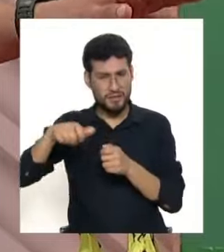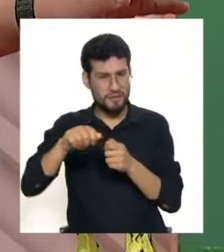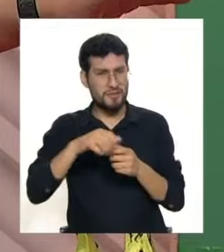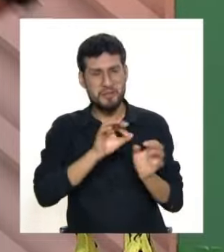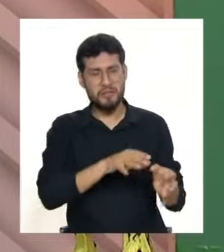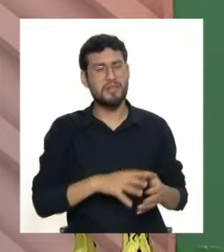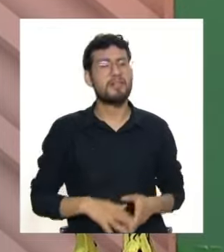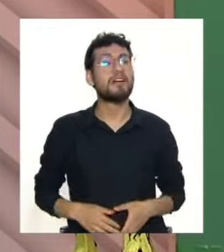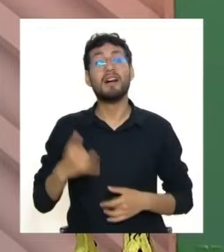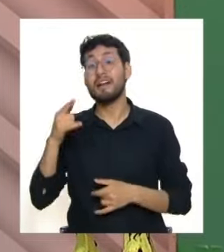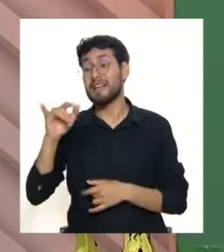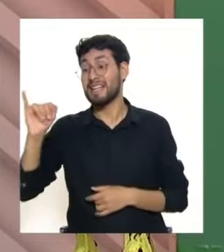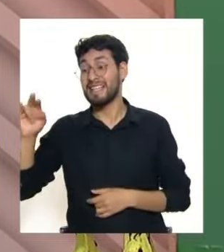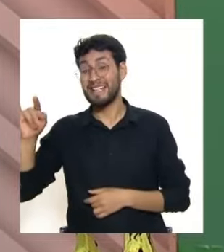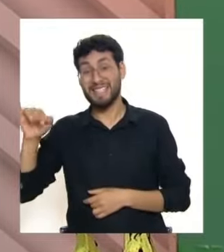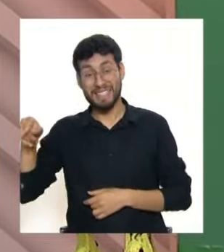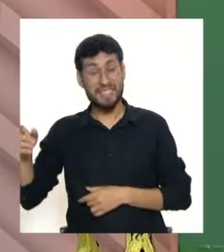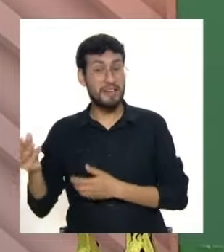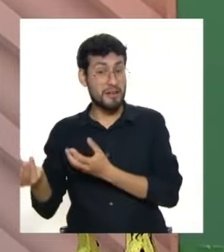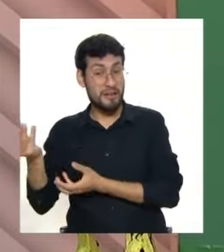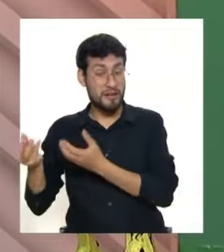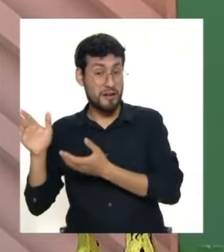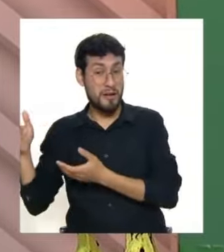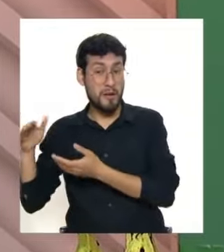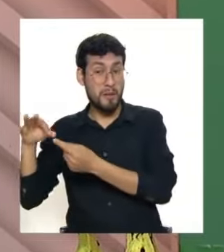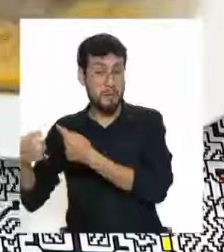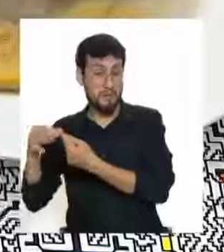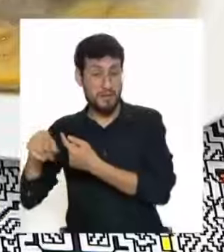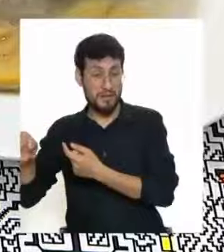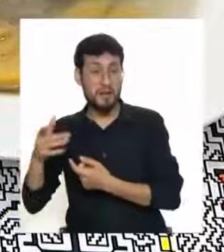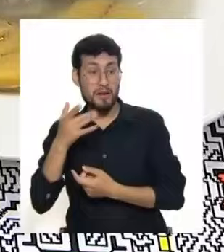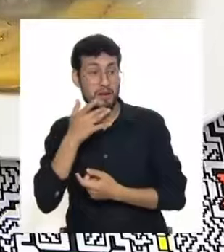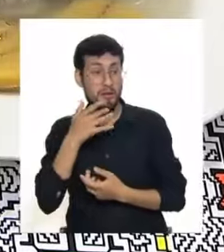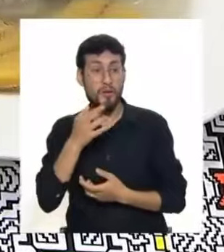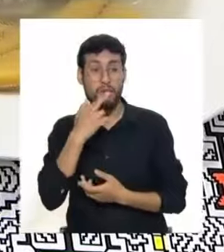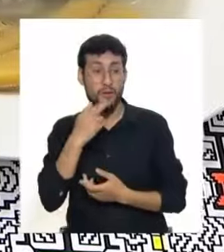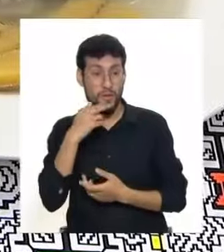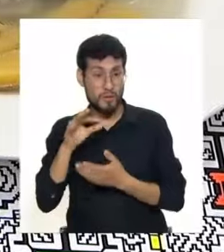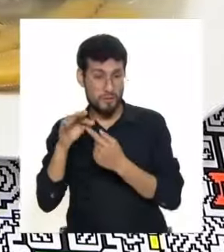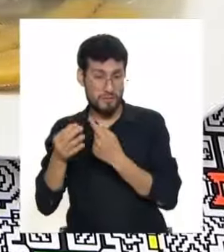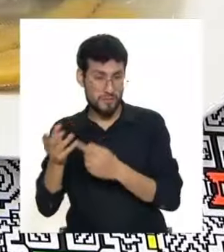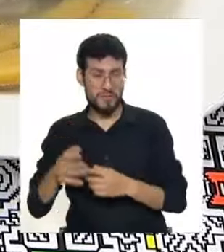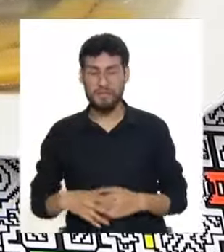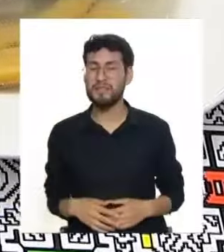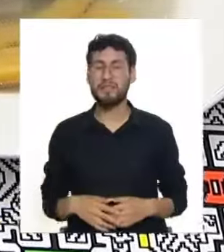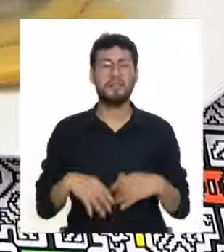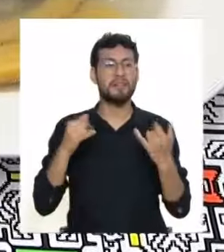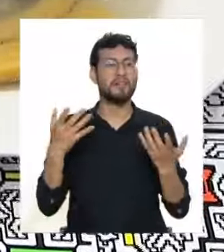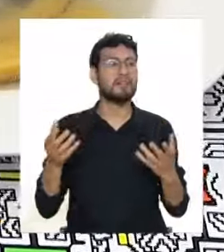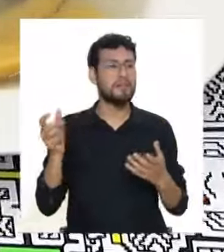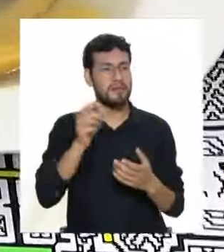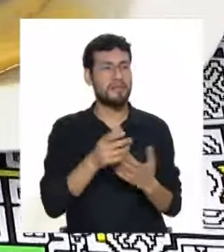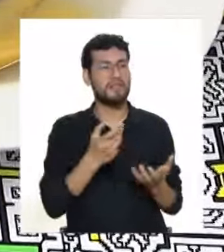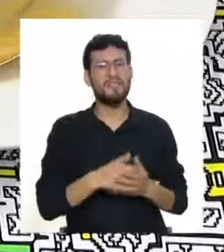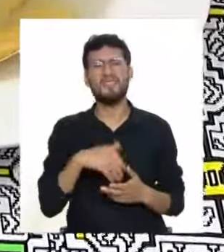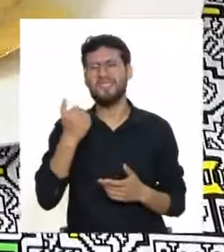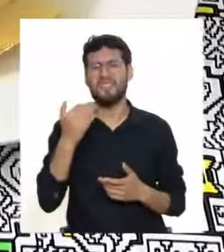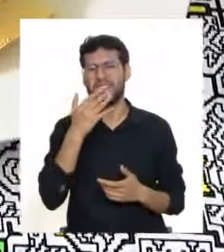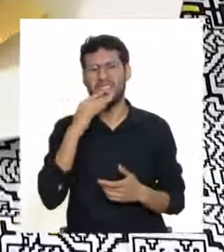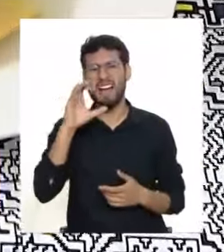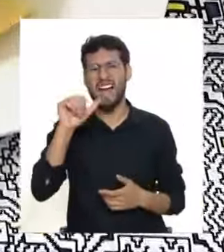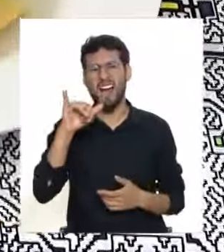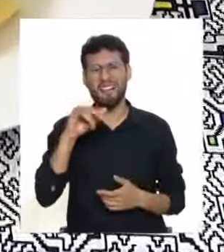tanto, el inguire se está cocinando, tiene que quedar este color medio rojizo el plátano. Porque ahora, a uno le sacan medio callo, le